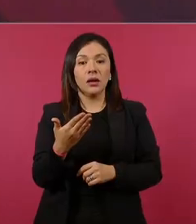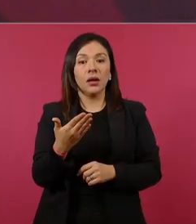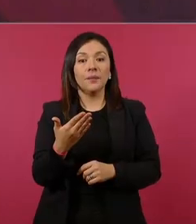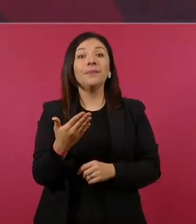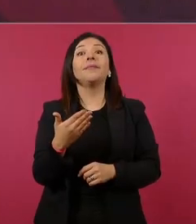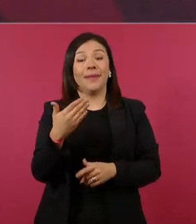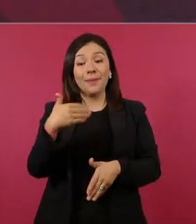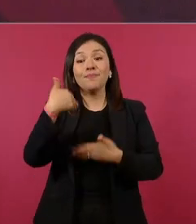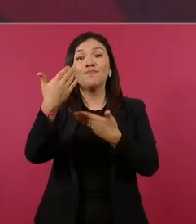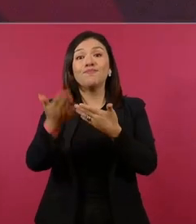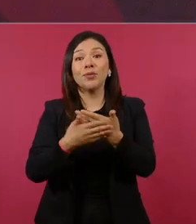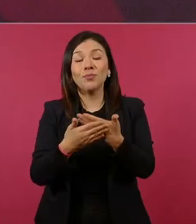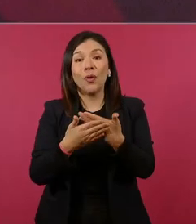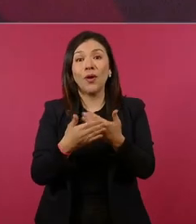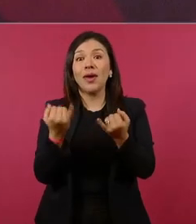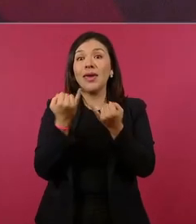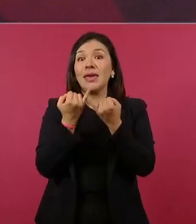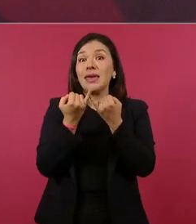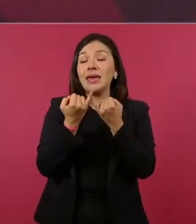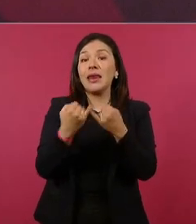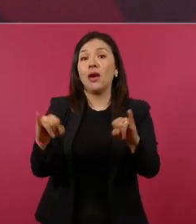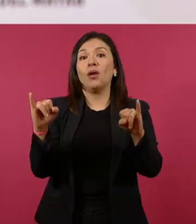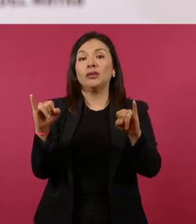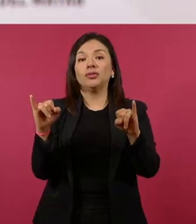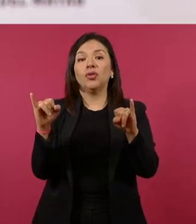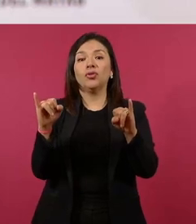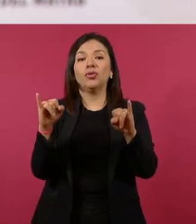Y ahora va a inaugurarse